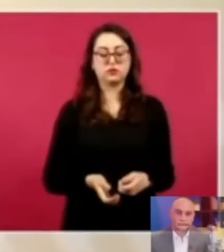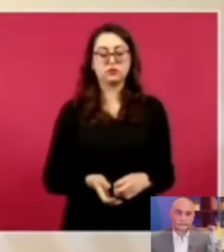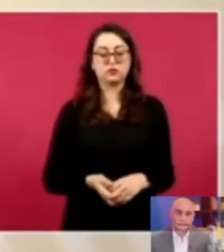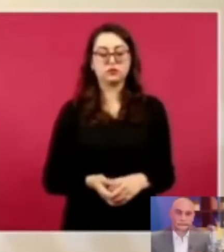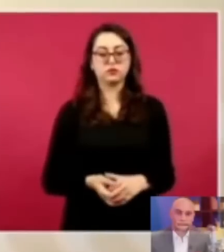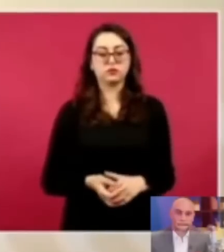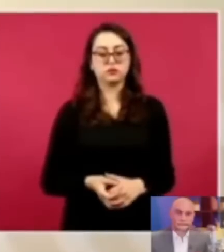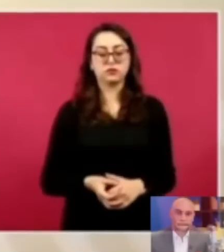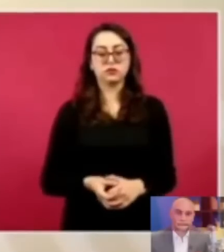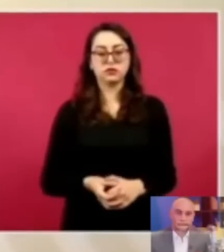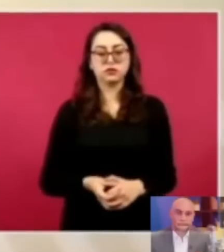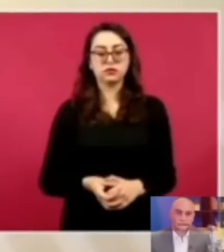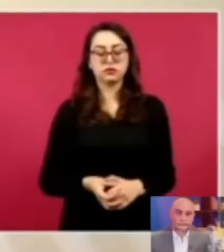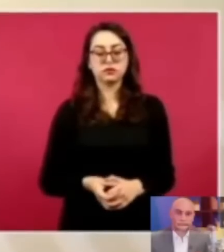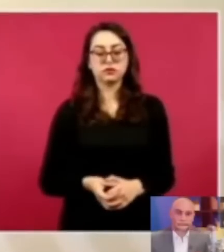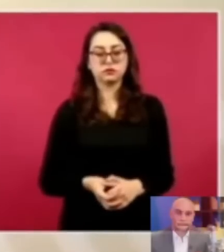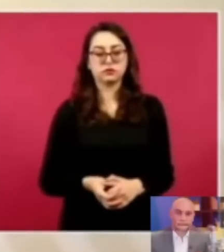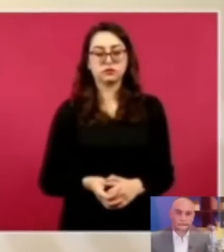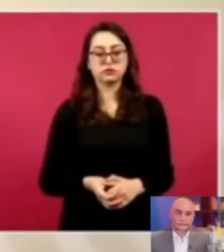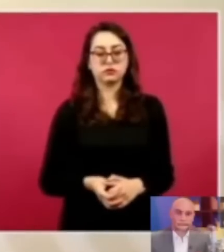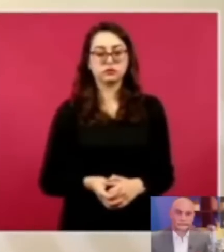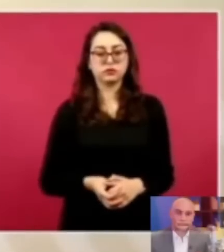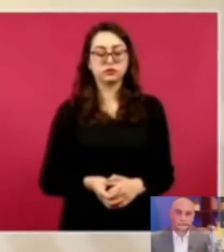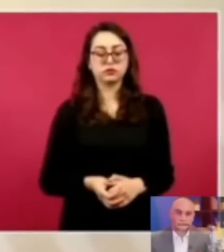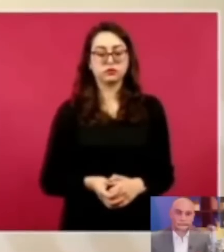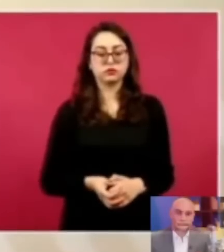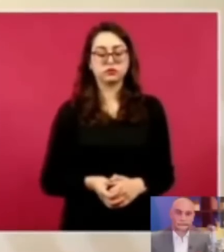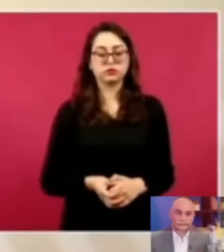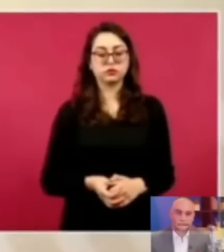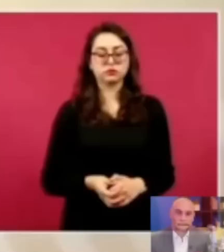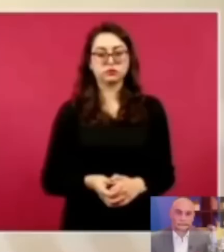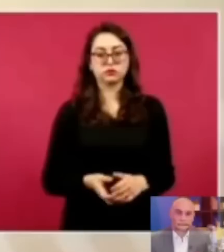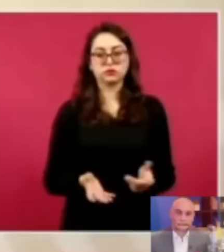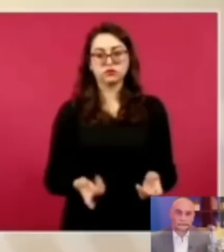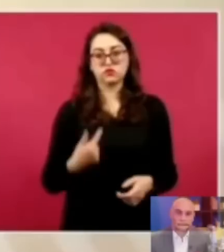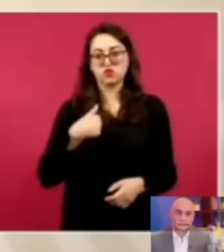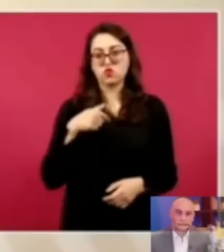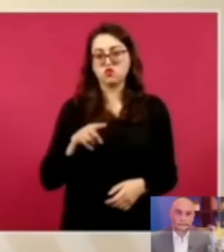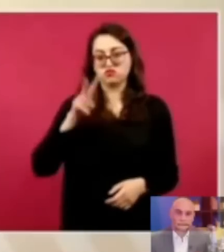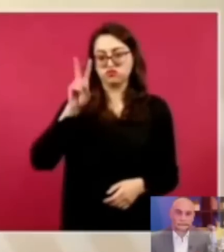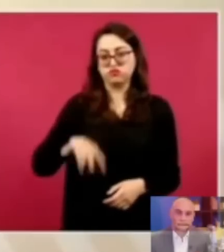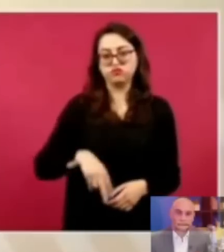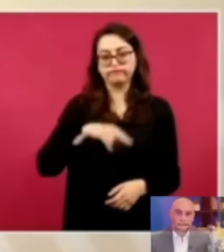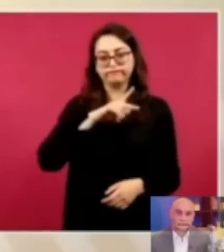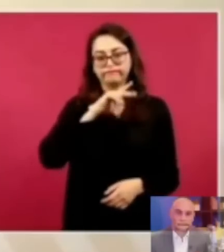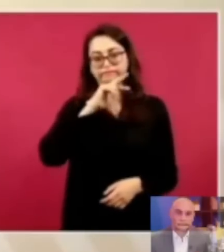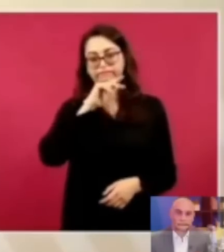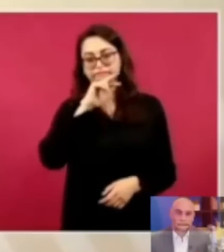se tomó la decisión de convertir estas obras en